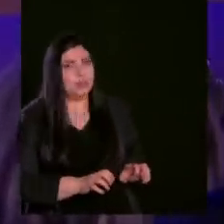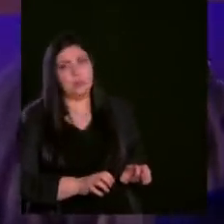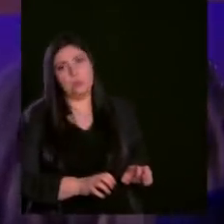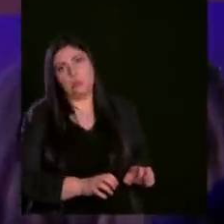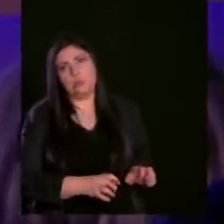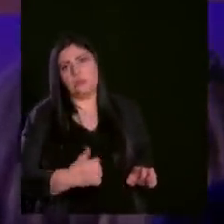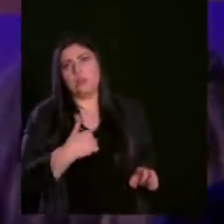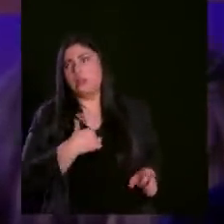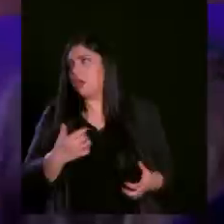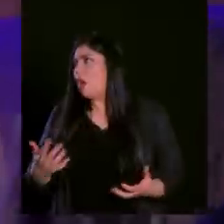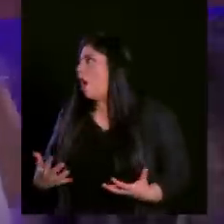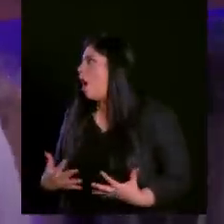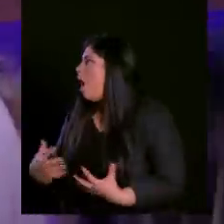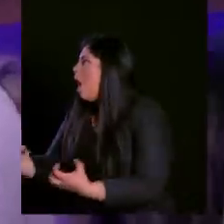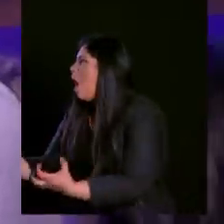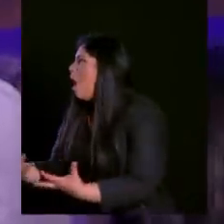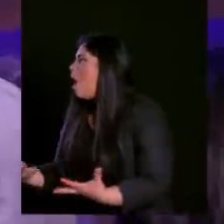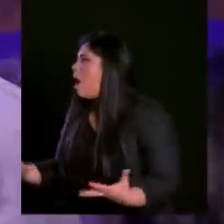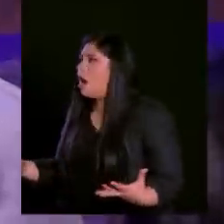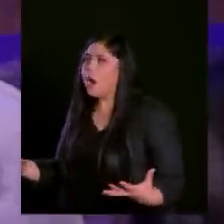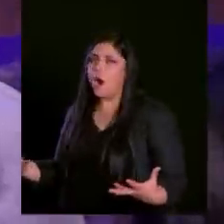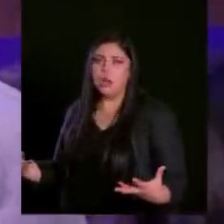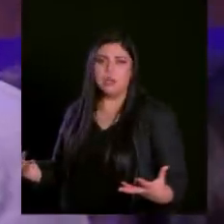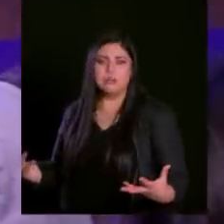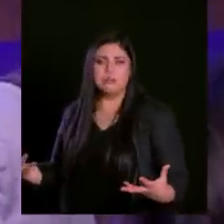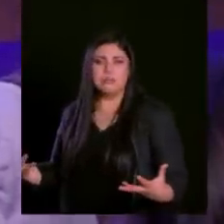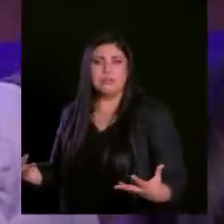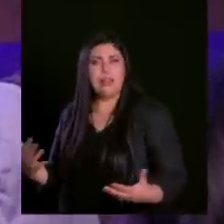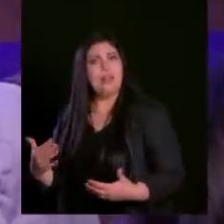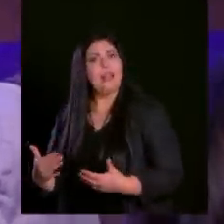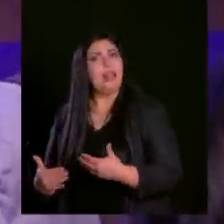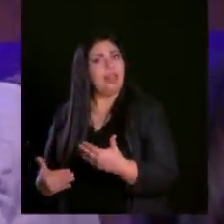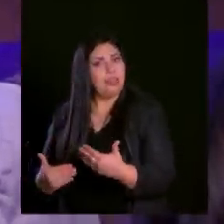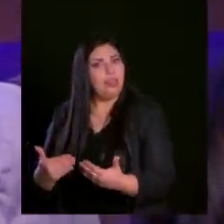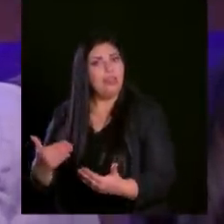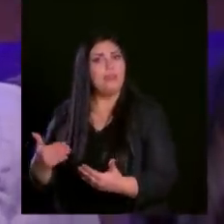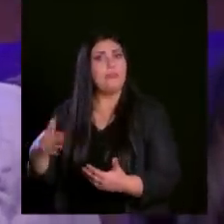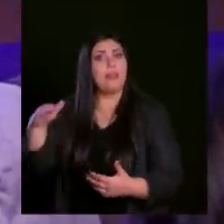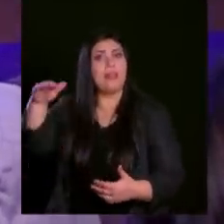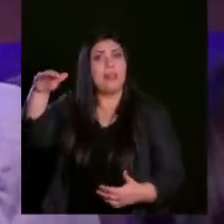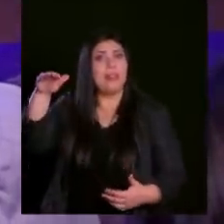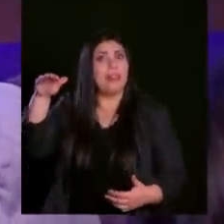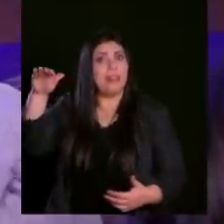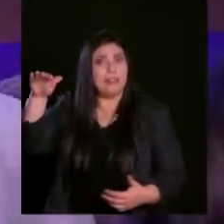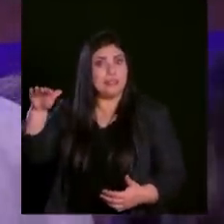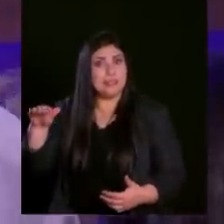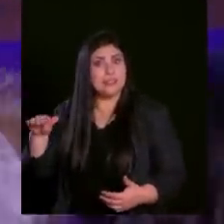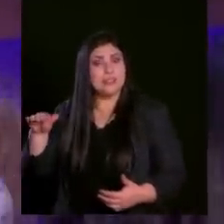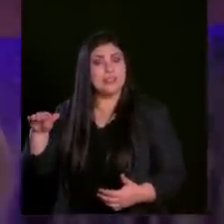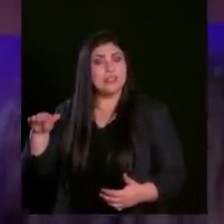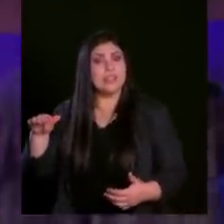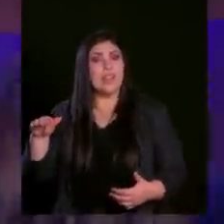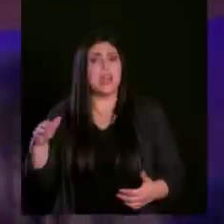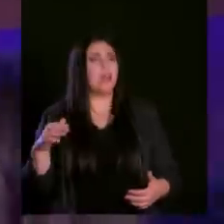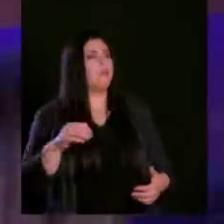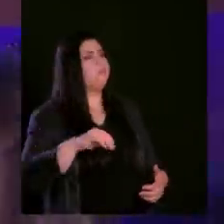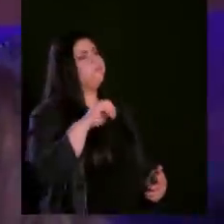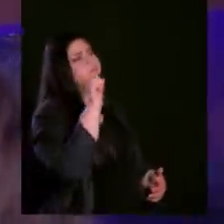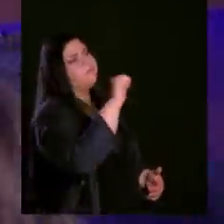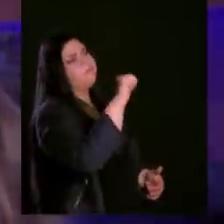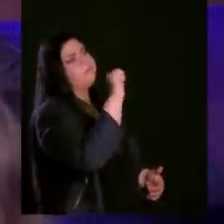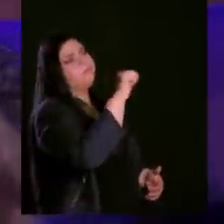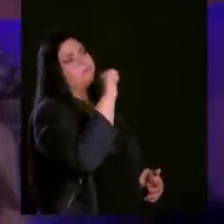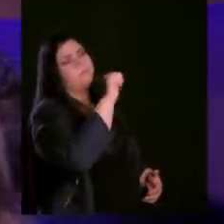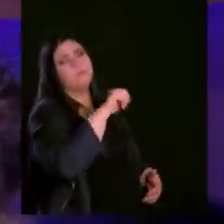Y entonces va a llegar un día después de este momento donde saqueo estuvo con Jesús y va a llegar a su casa y le va a decir Mire David